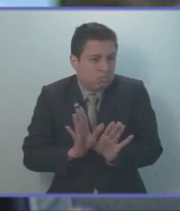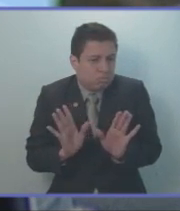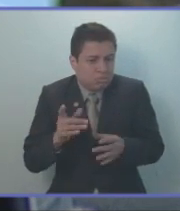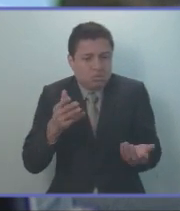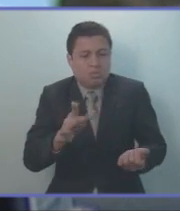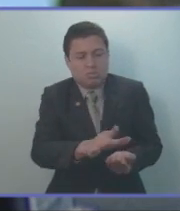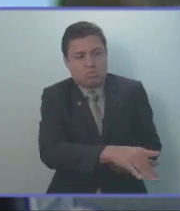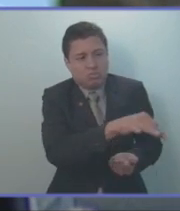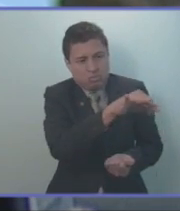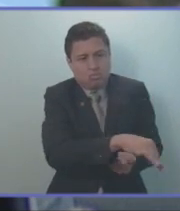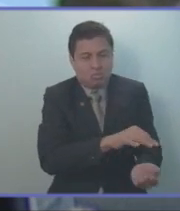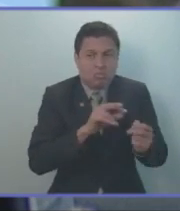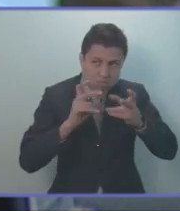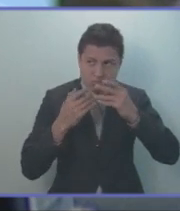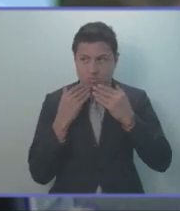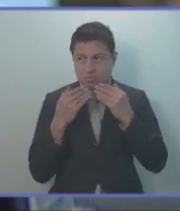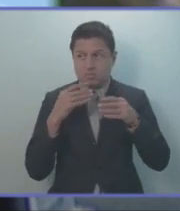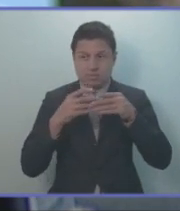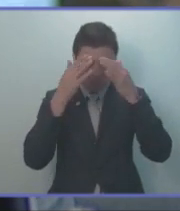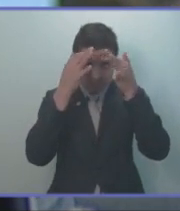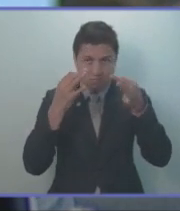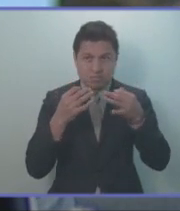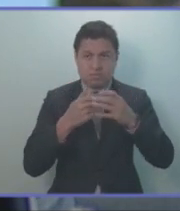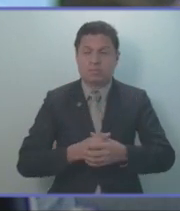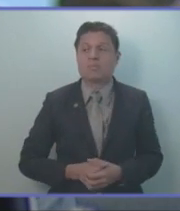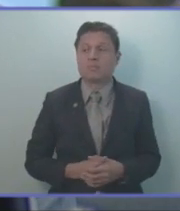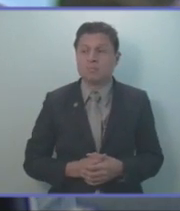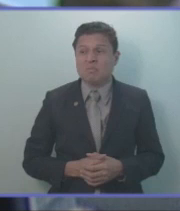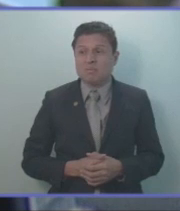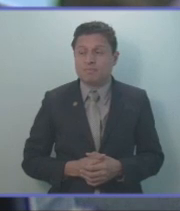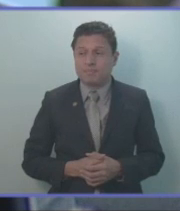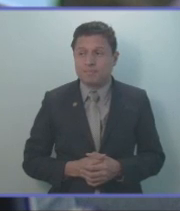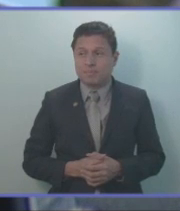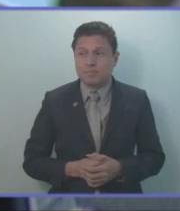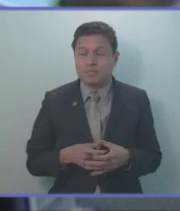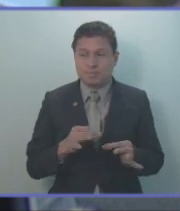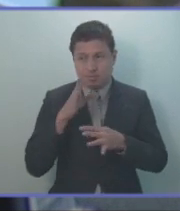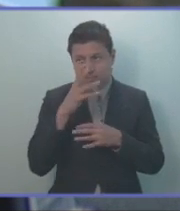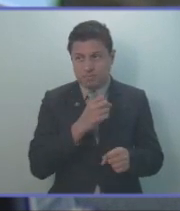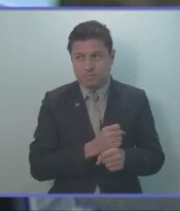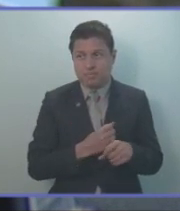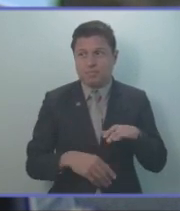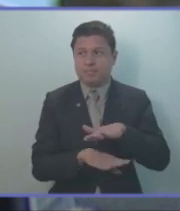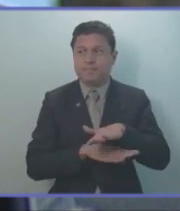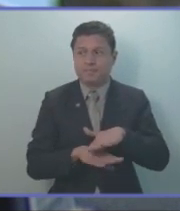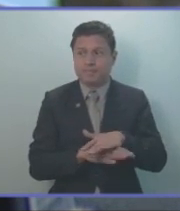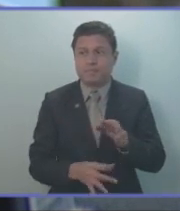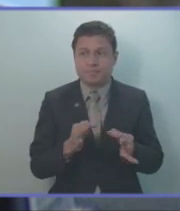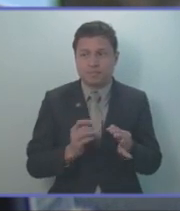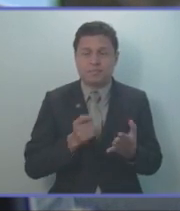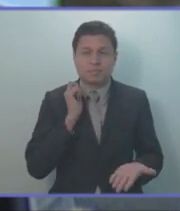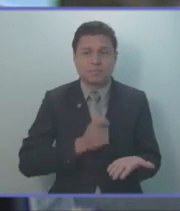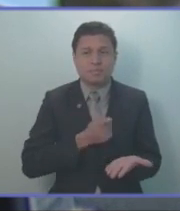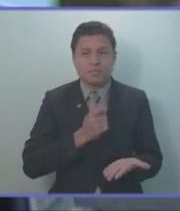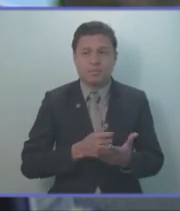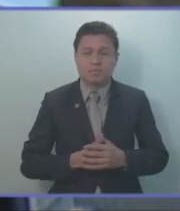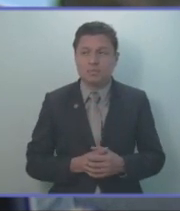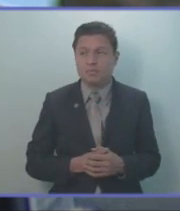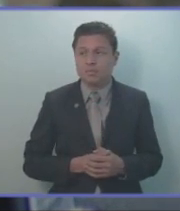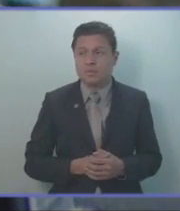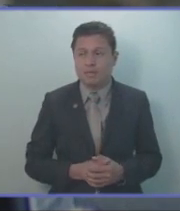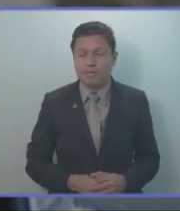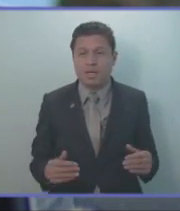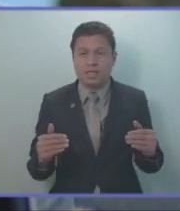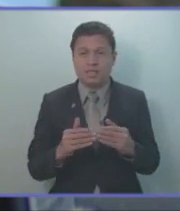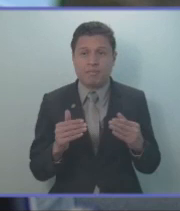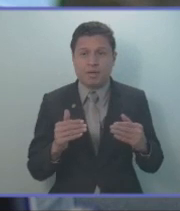efecto jurídico de dicho dictamen. En conclusión, la naturaleza jurídica de un dictamen de archivo